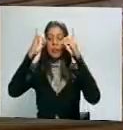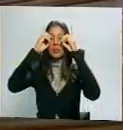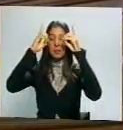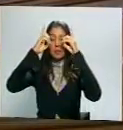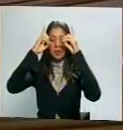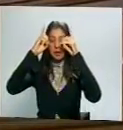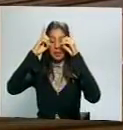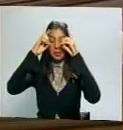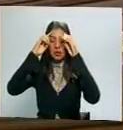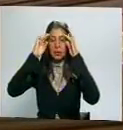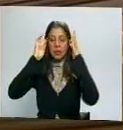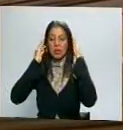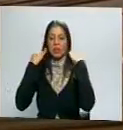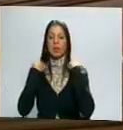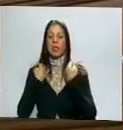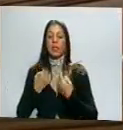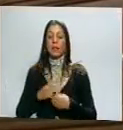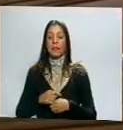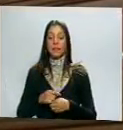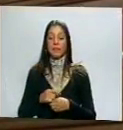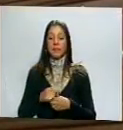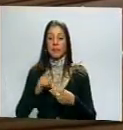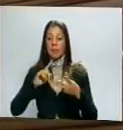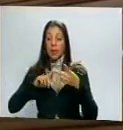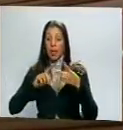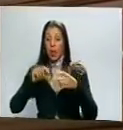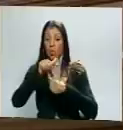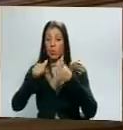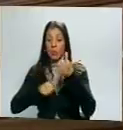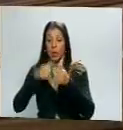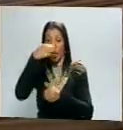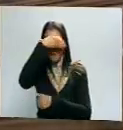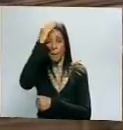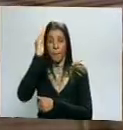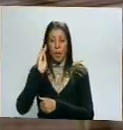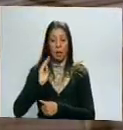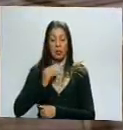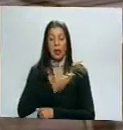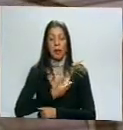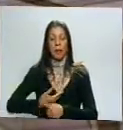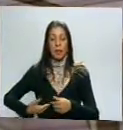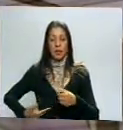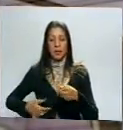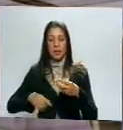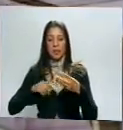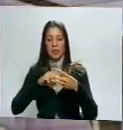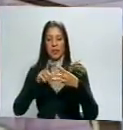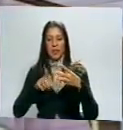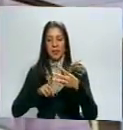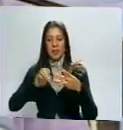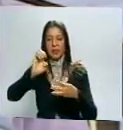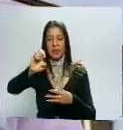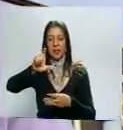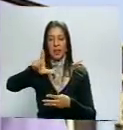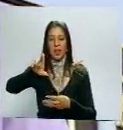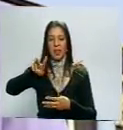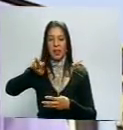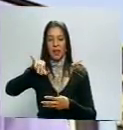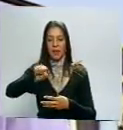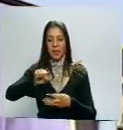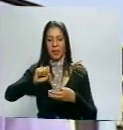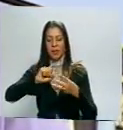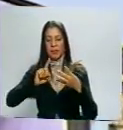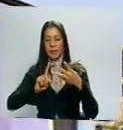Gómez, presidenta, Tania Valentina Díaz, primera vicepresidenta, Elvis Eduardo